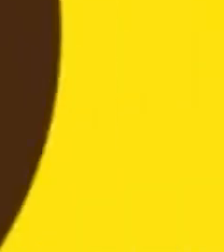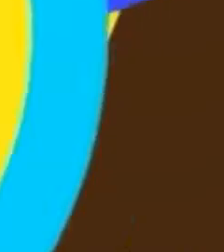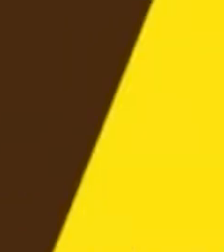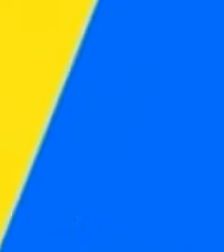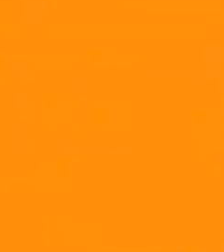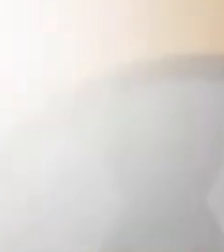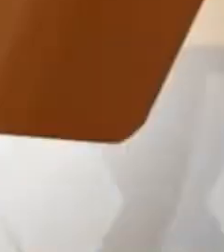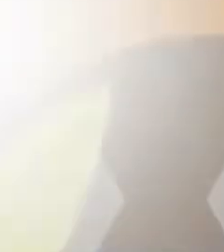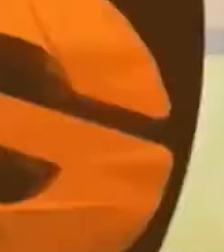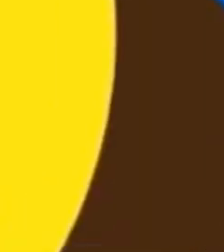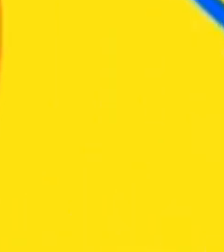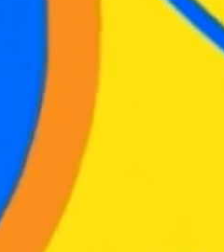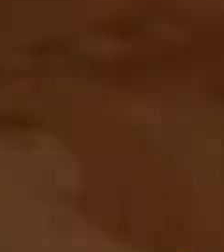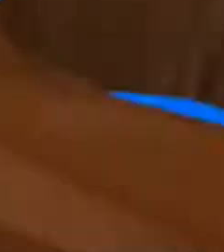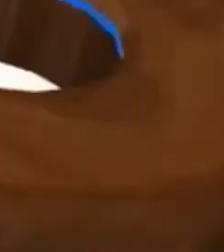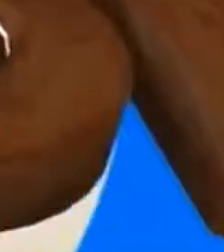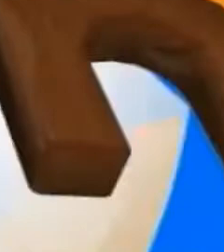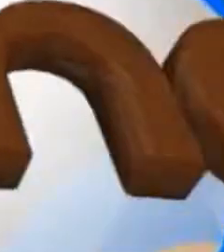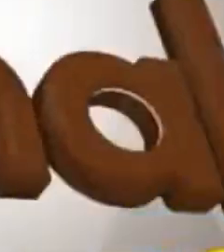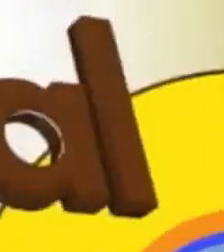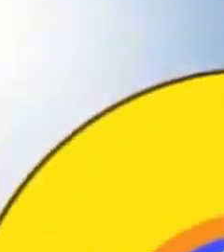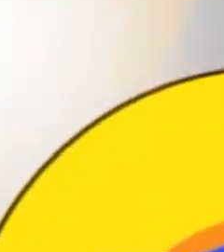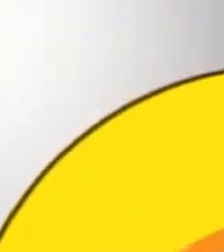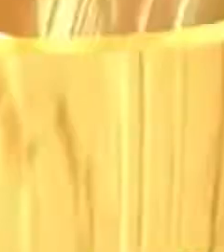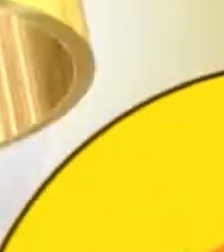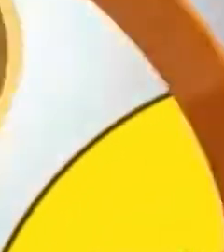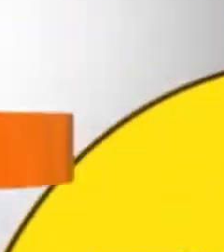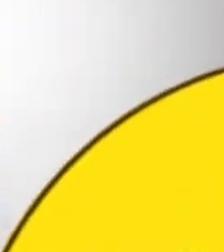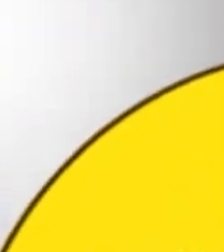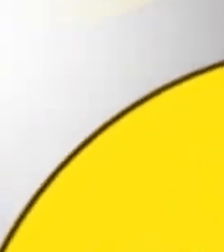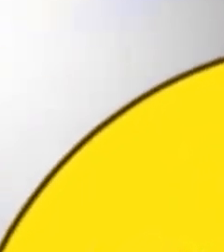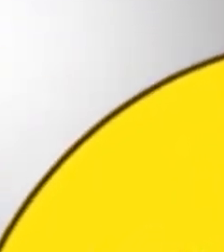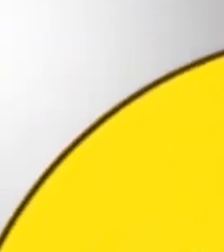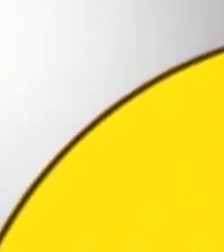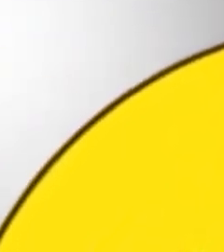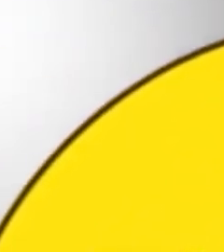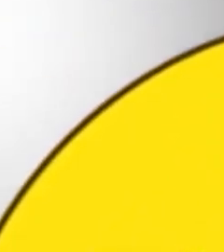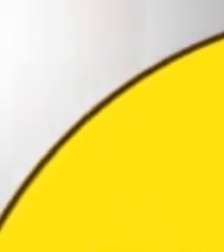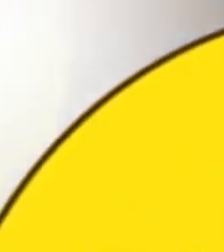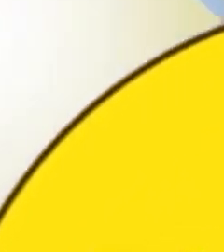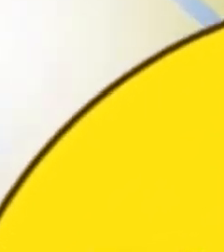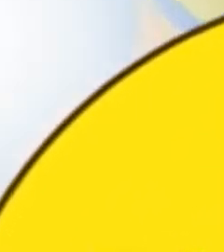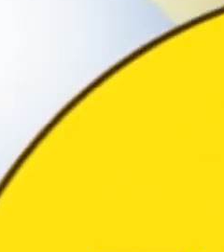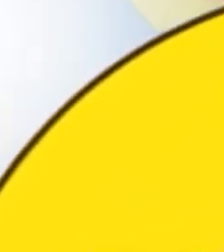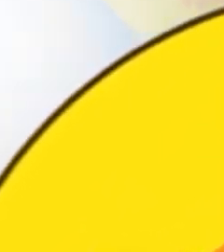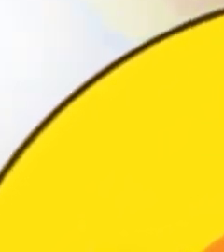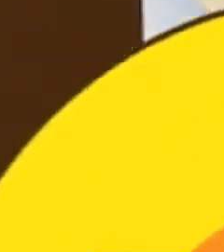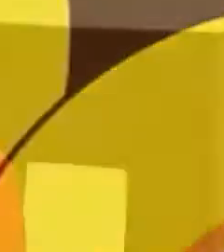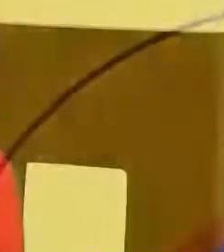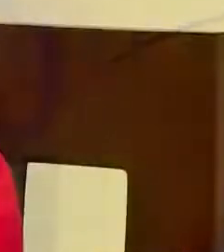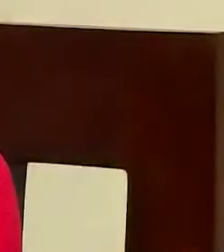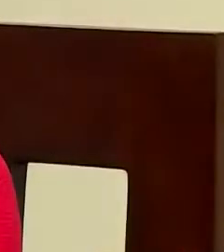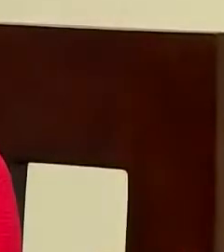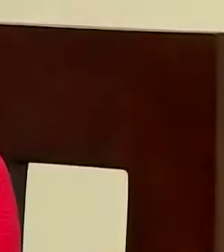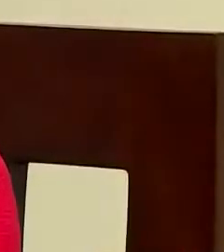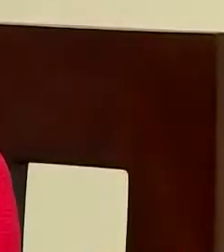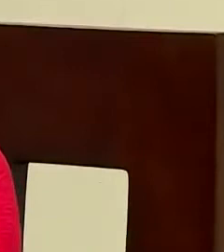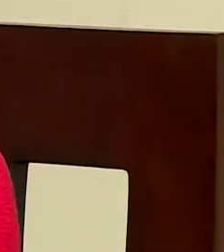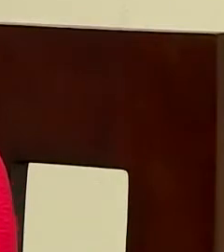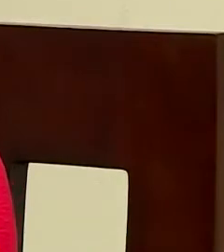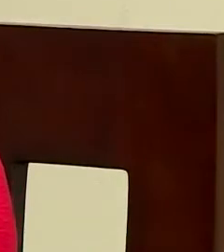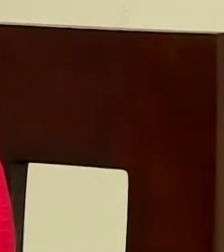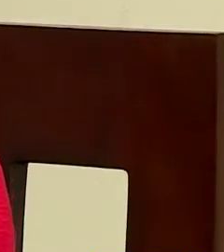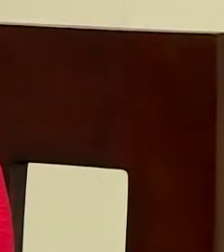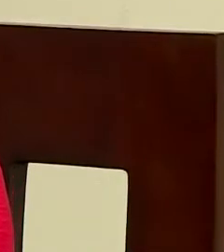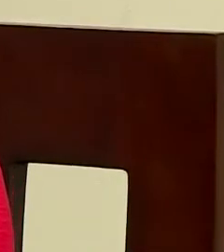Pura vida, Costa Rica es mi patria querida. Una montaña que